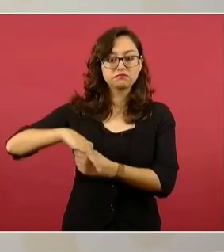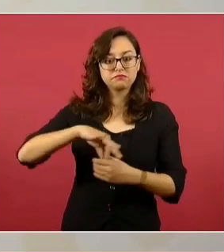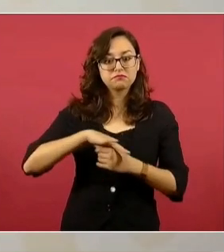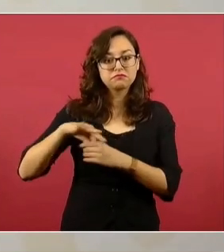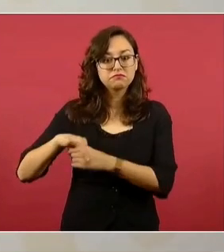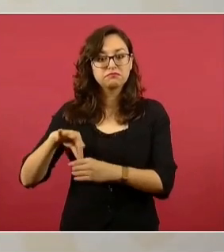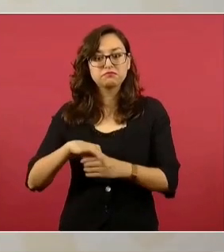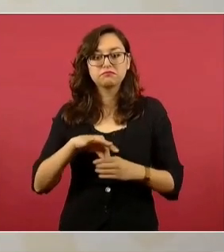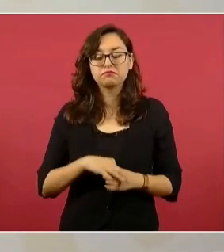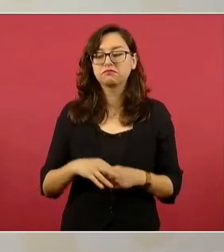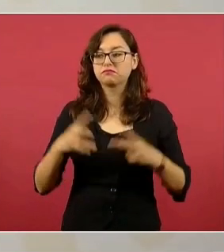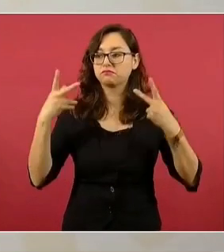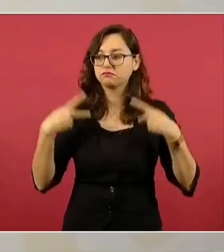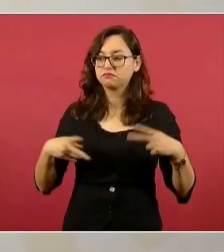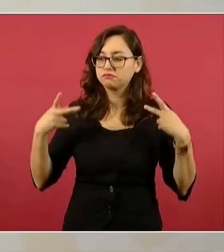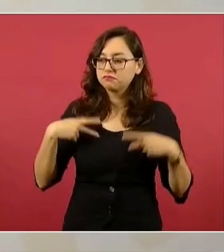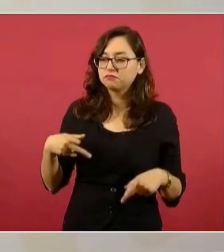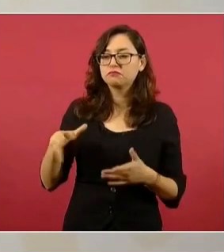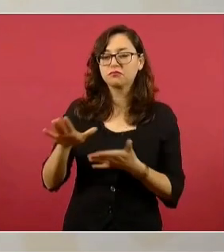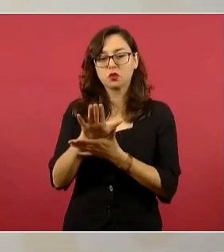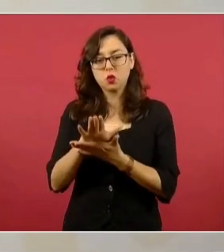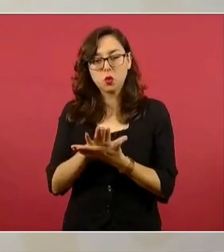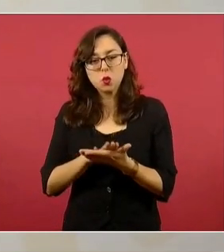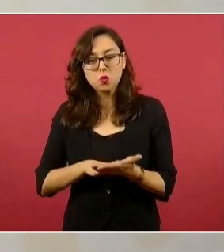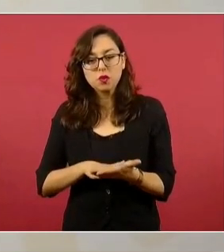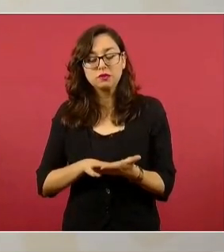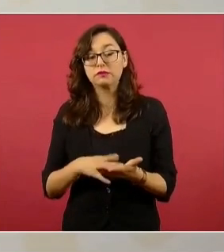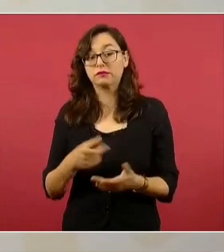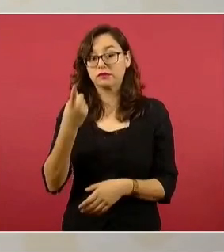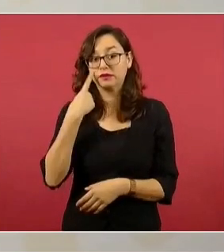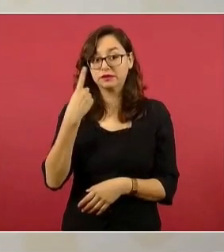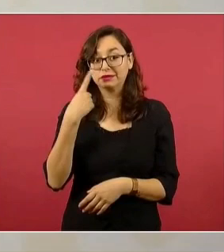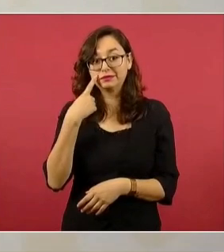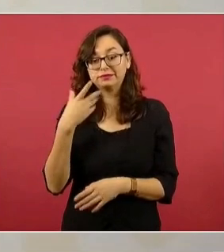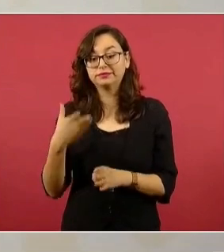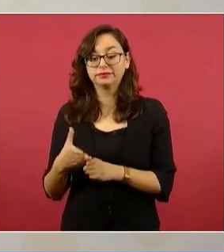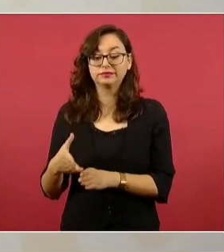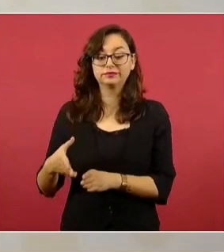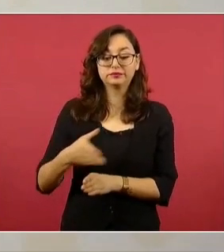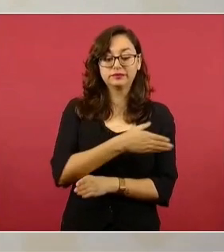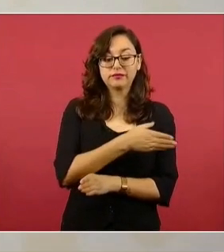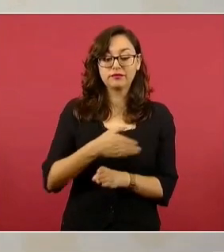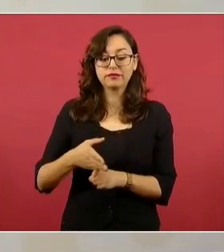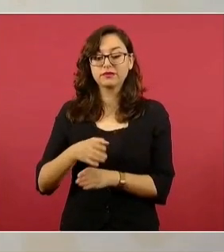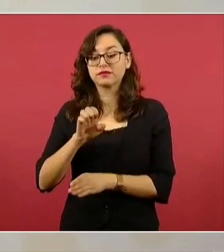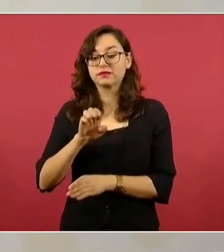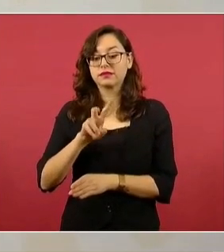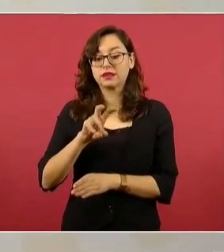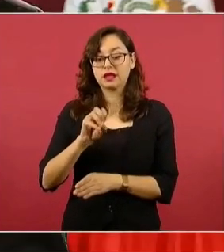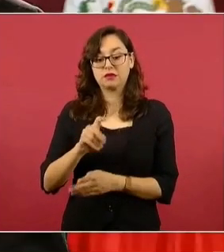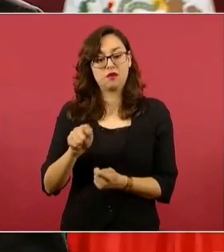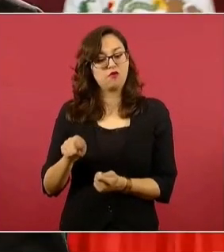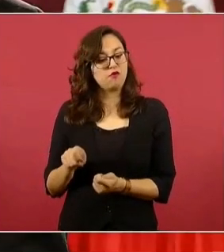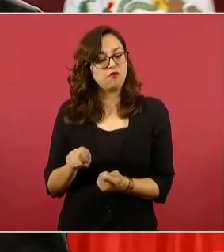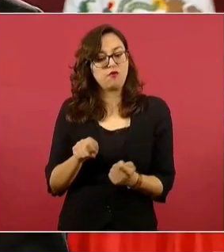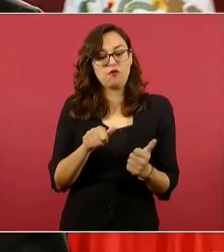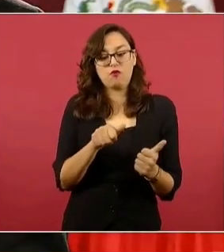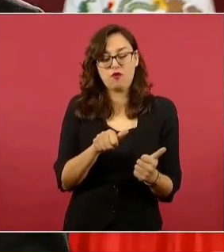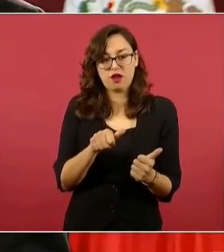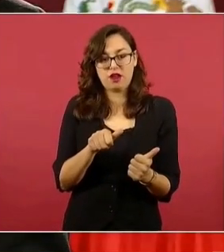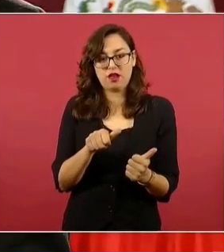sobre todo a la gente humilde, después del golpe de Estado,